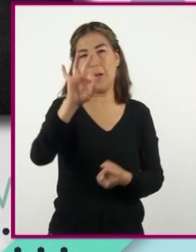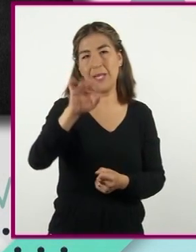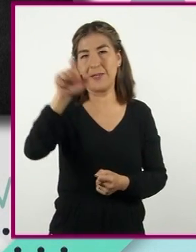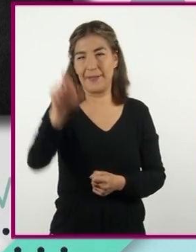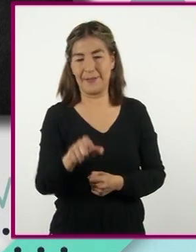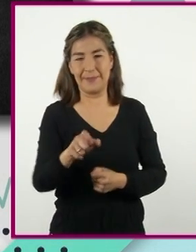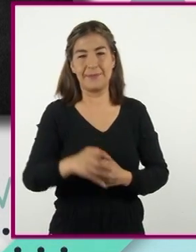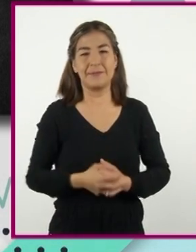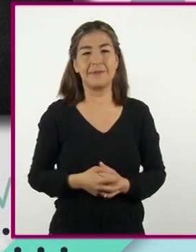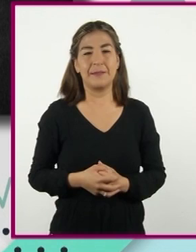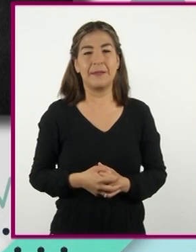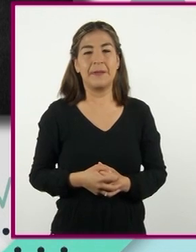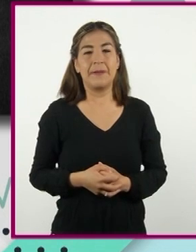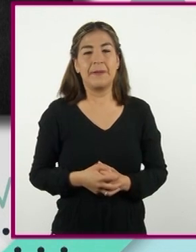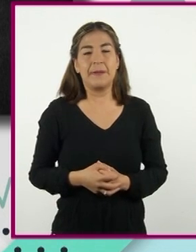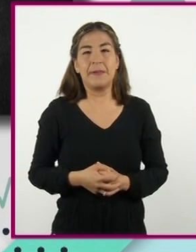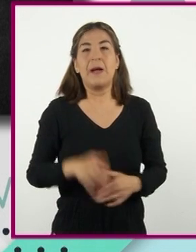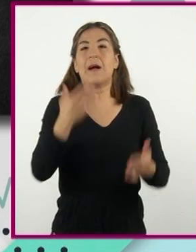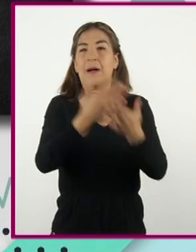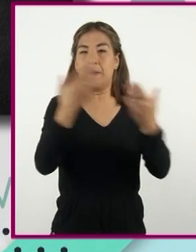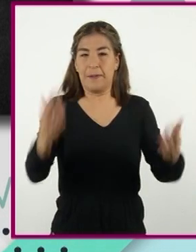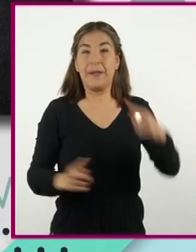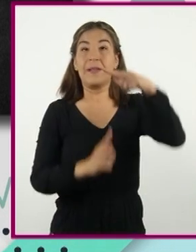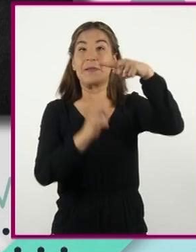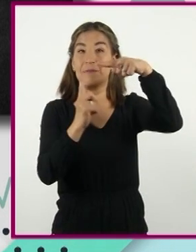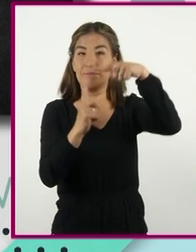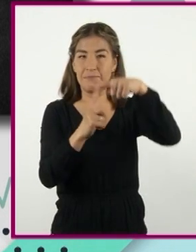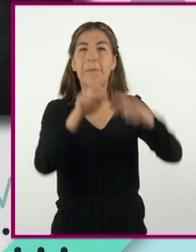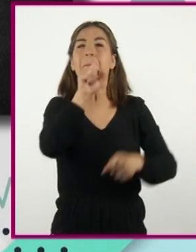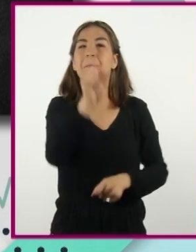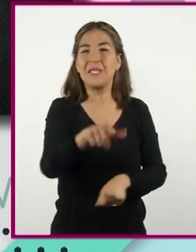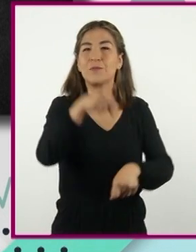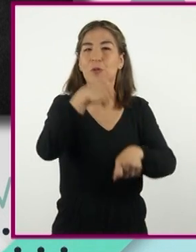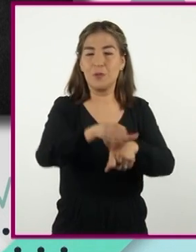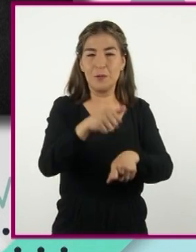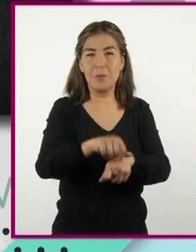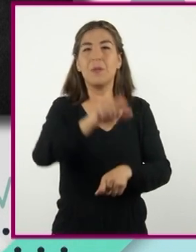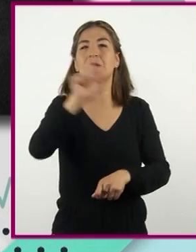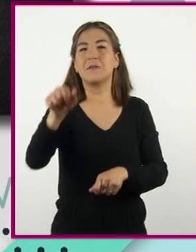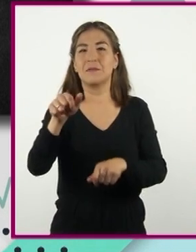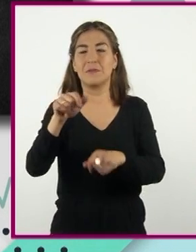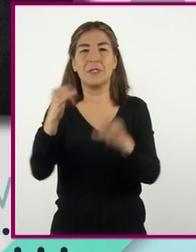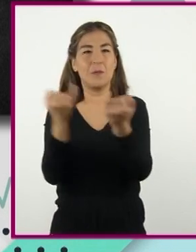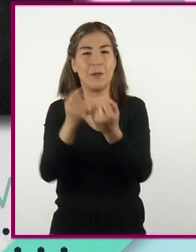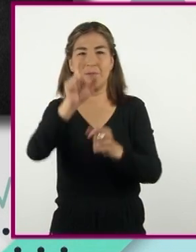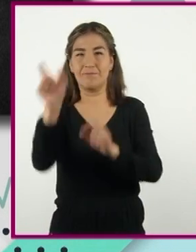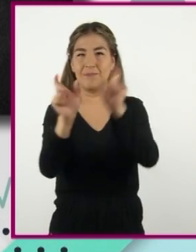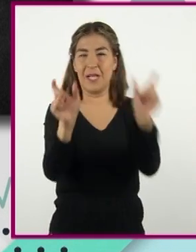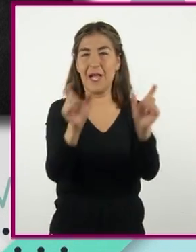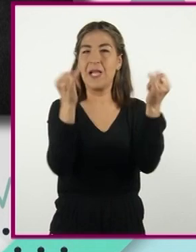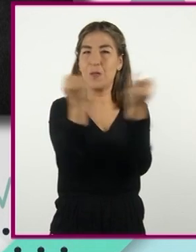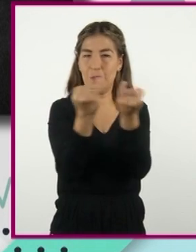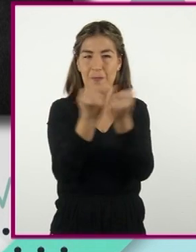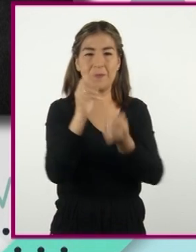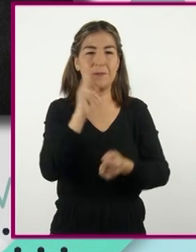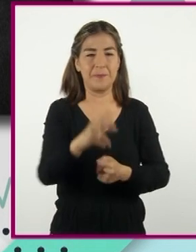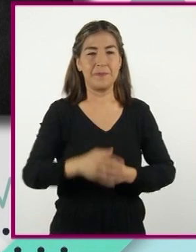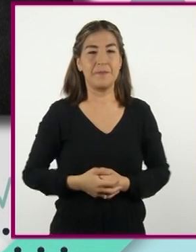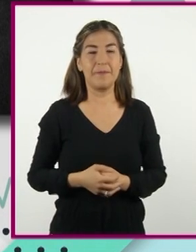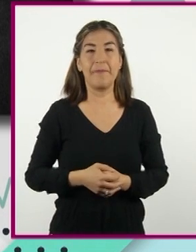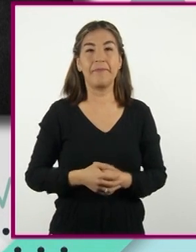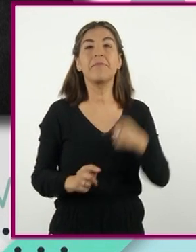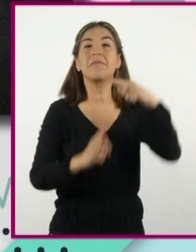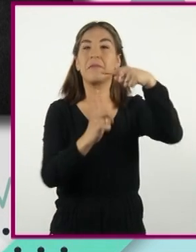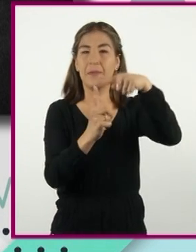40x. Ahora, dividimos por el mismo número ambos lados del signo igual. En este caso, los